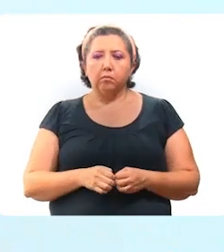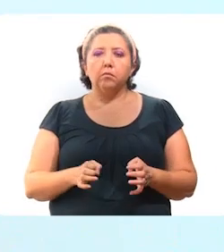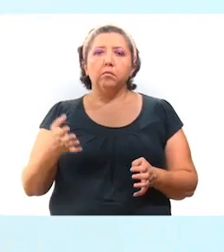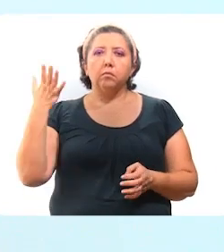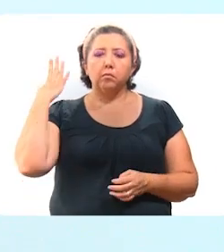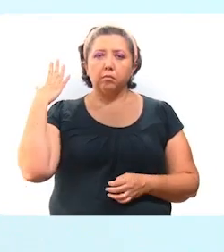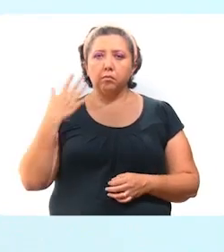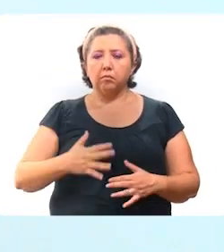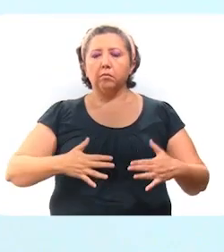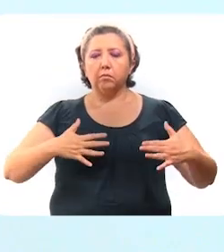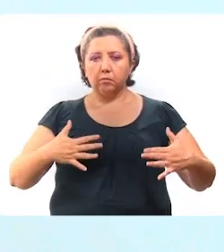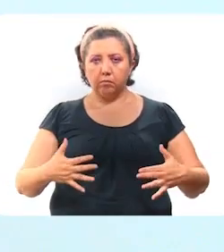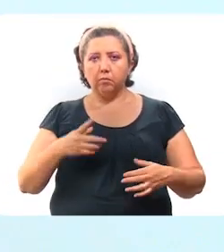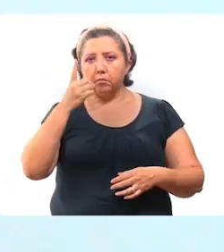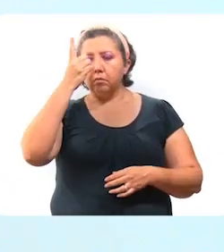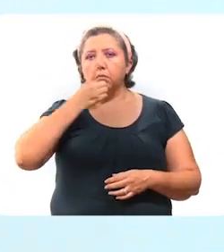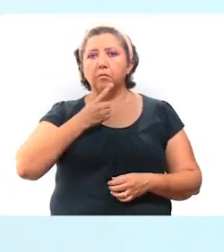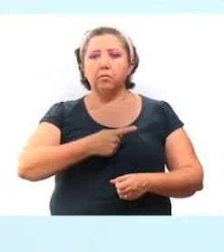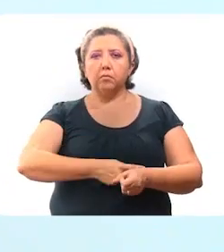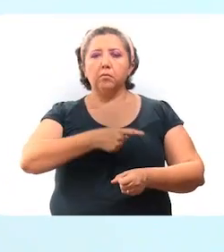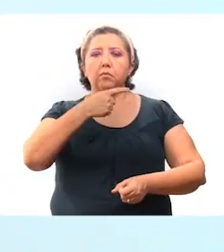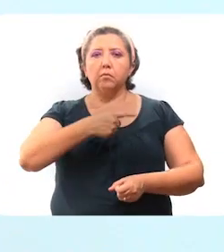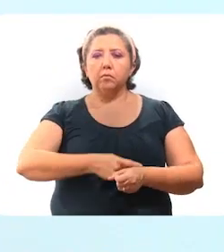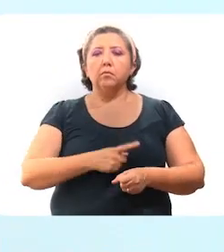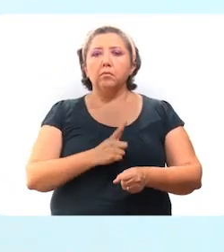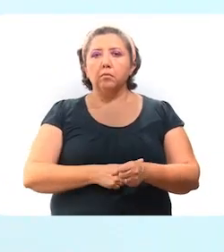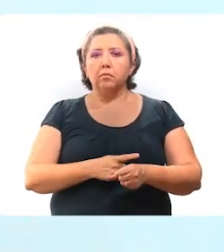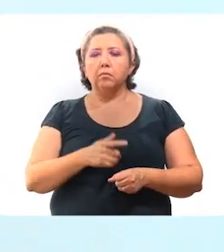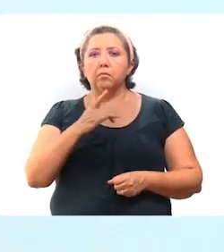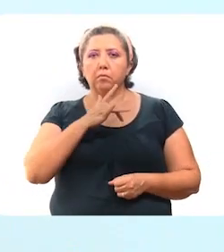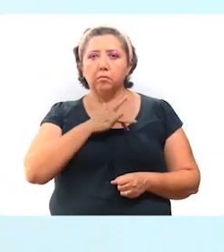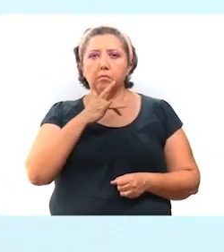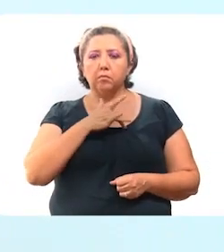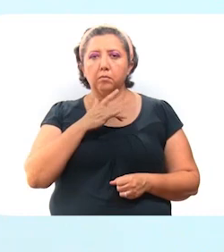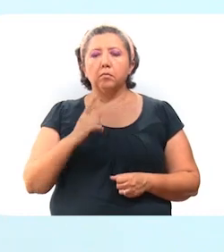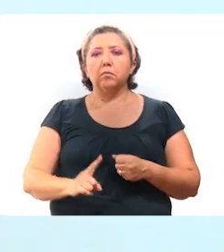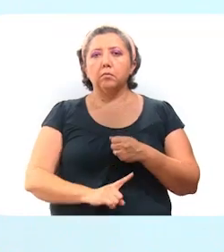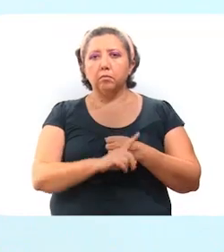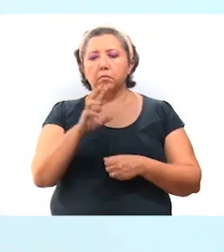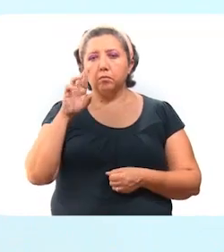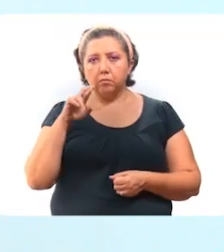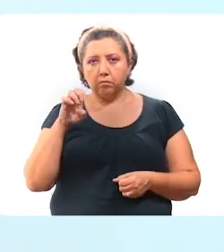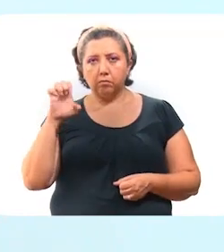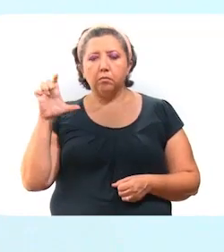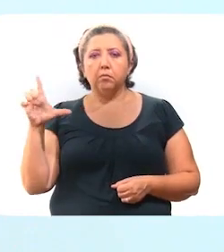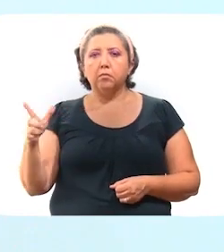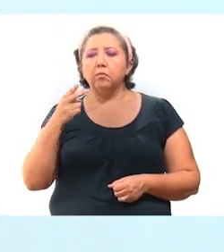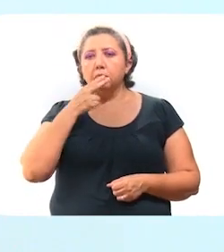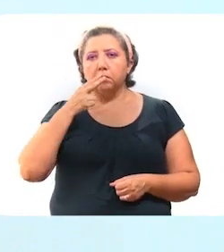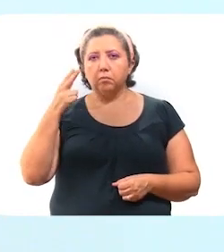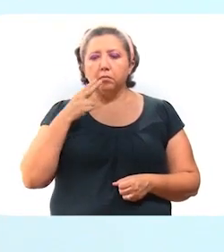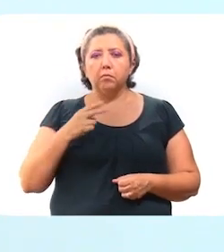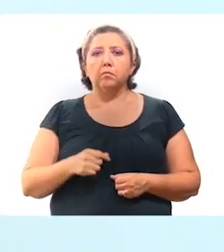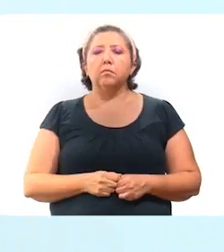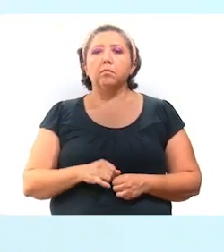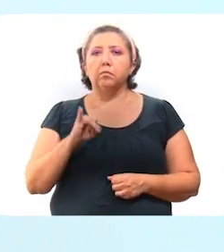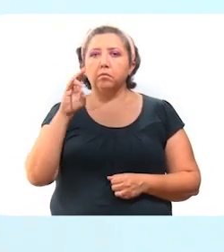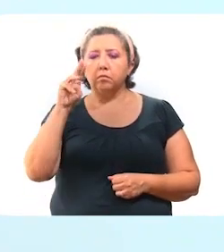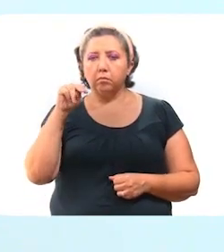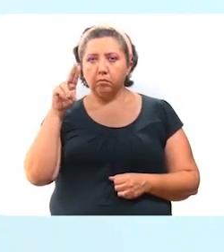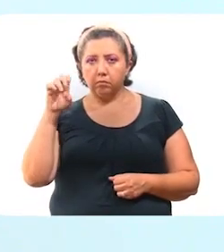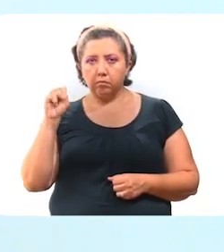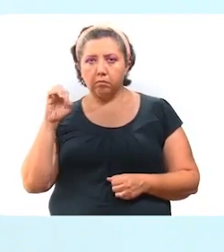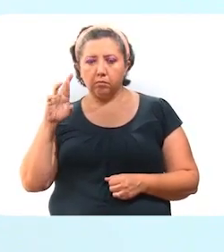enfermedades se encontraban obesidad, diabetes, hipertensión, enfermedad cardiovascular, insuficiencia renal crónica, tabaquismo e